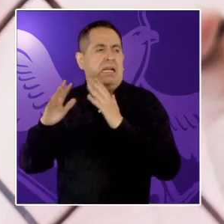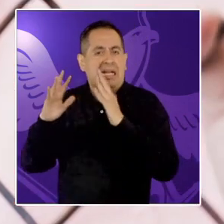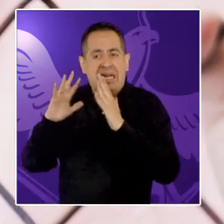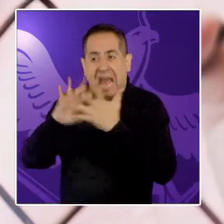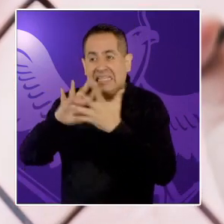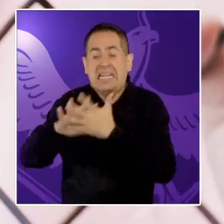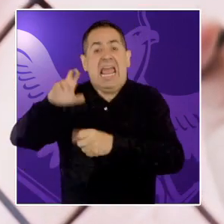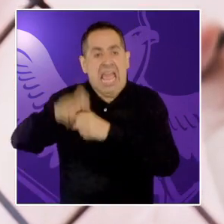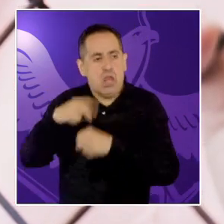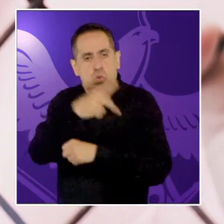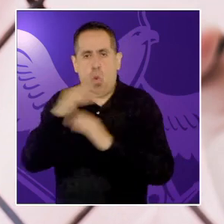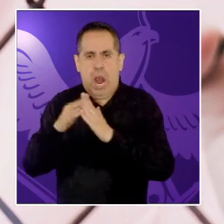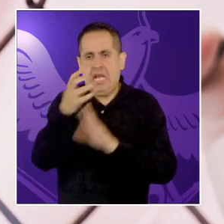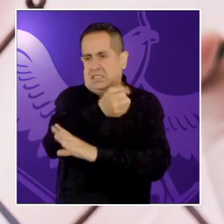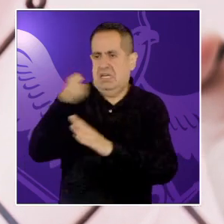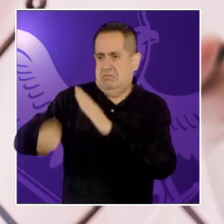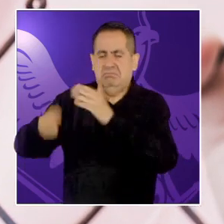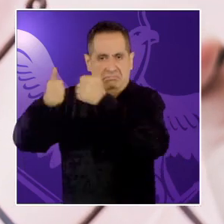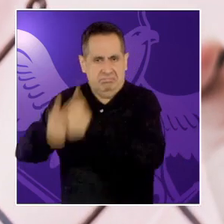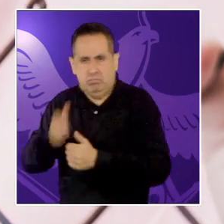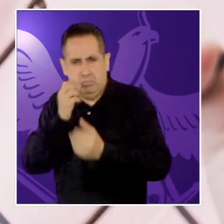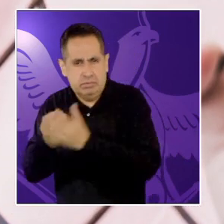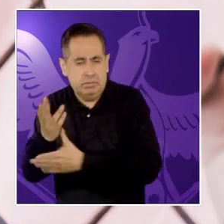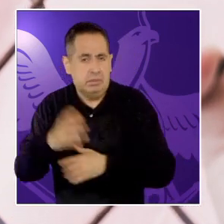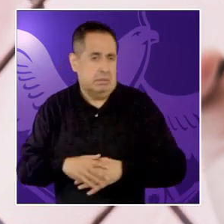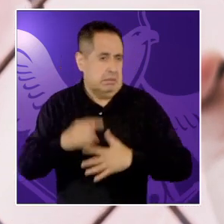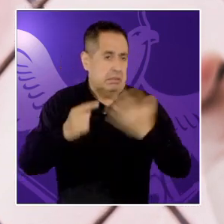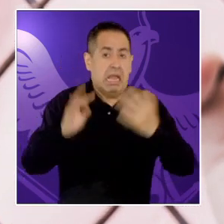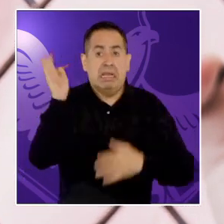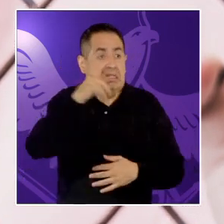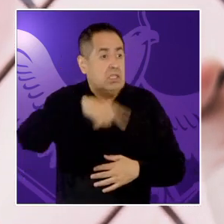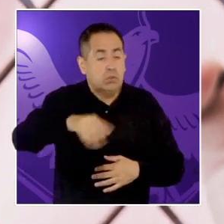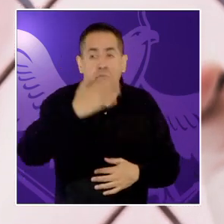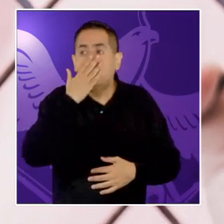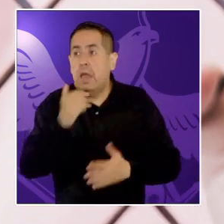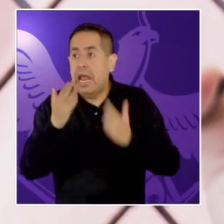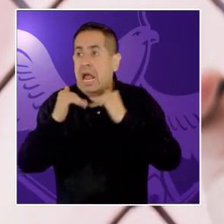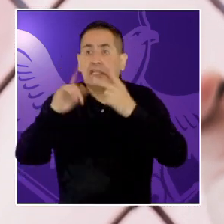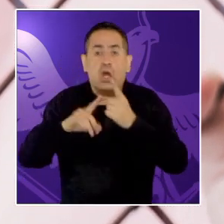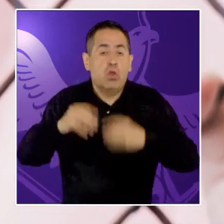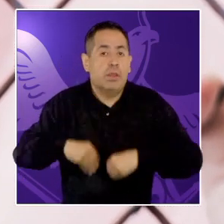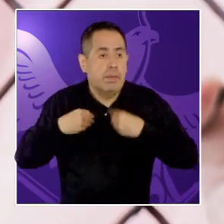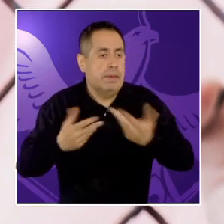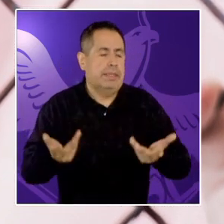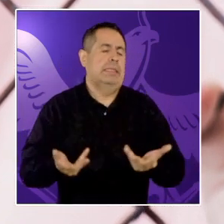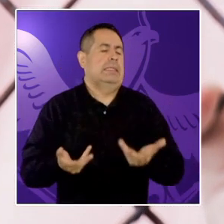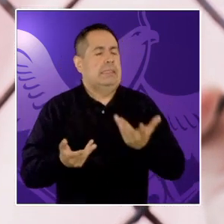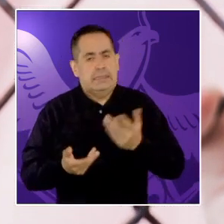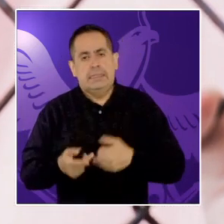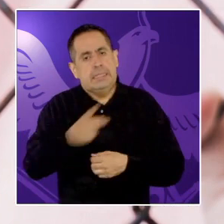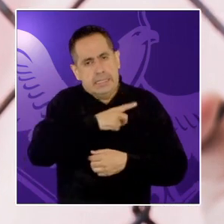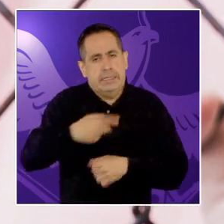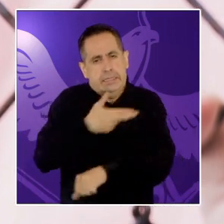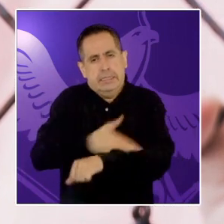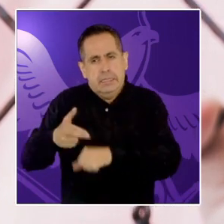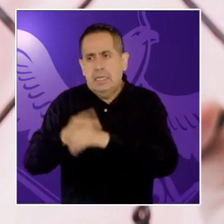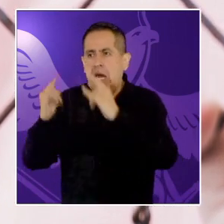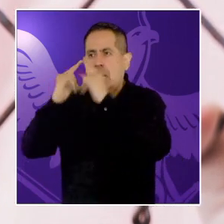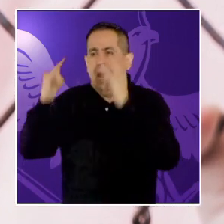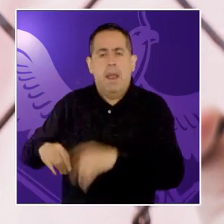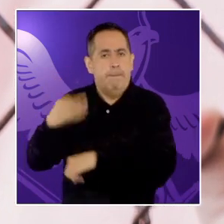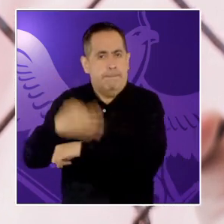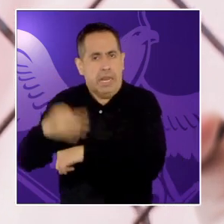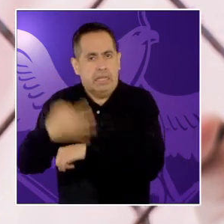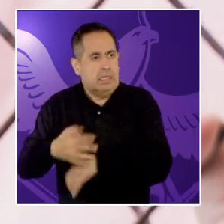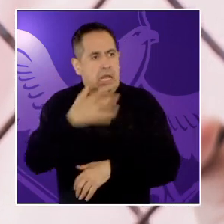para aquellos que están en grupos de riesgo, por poner algunos ejemplos. ¿Qué pasa con aquellos que no cuentan con una vivienda? Y bueno, se prevé que se